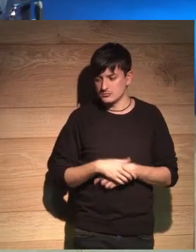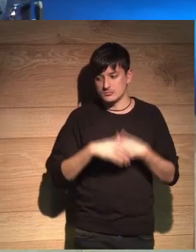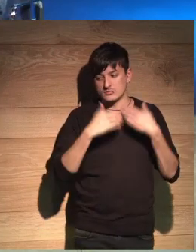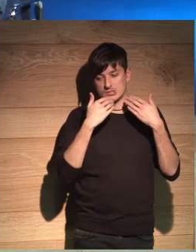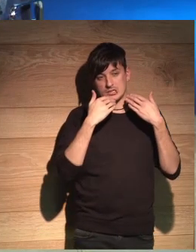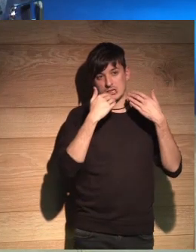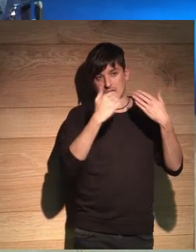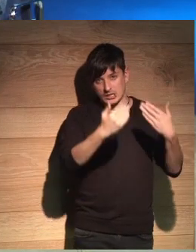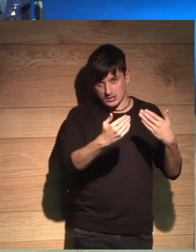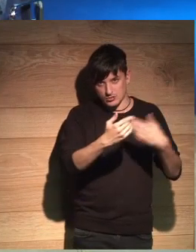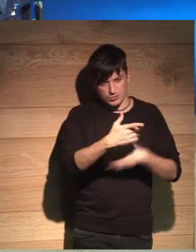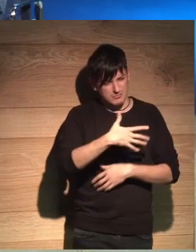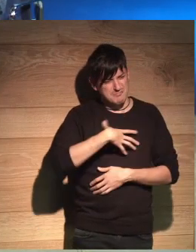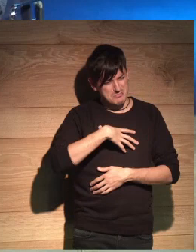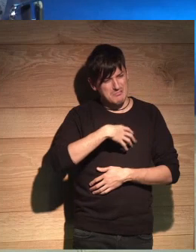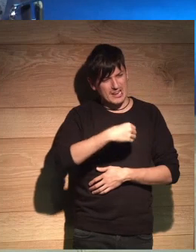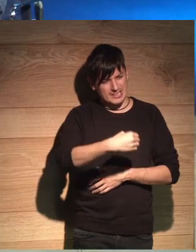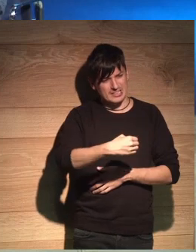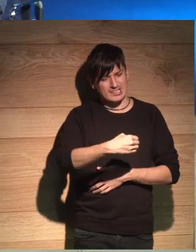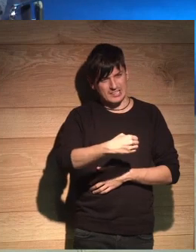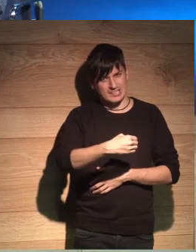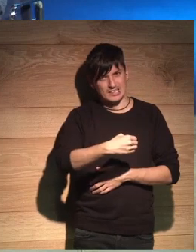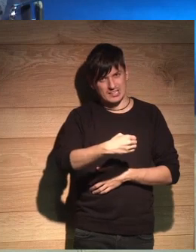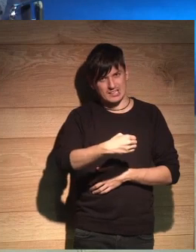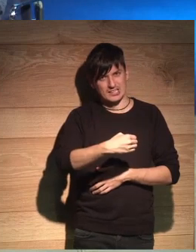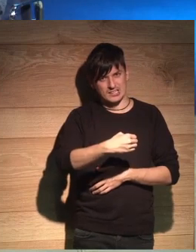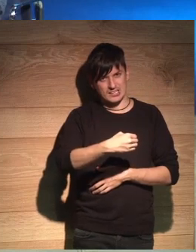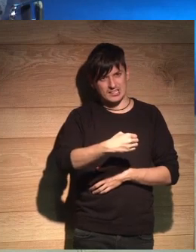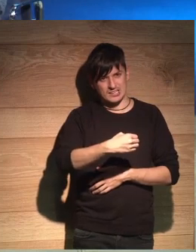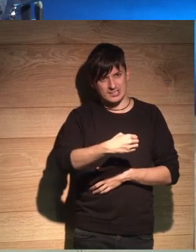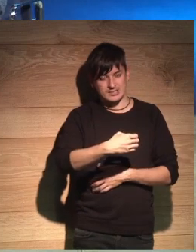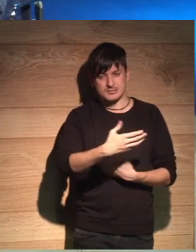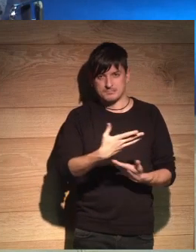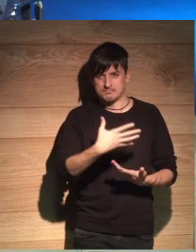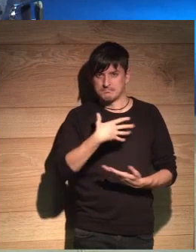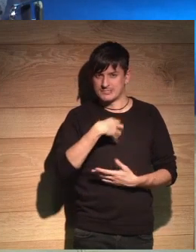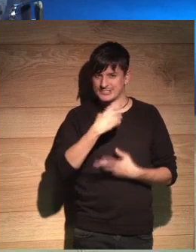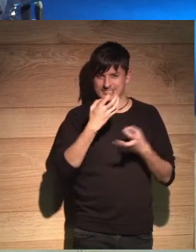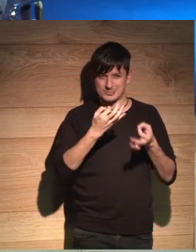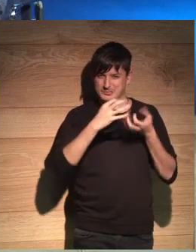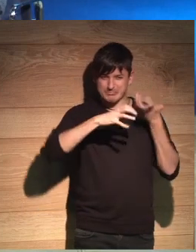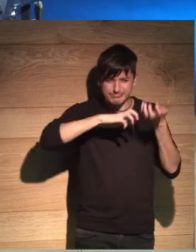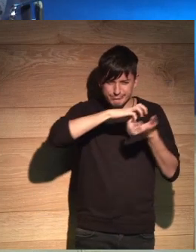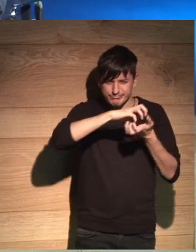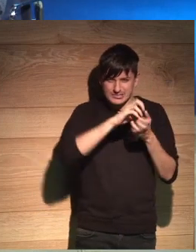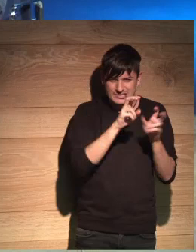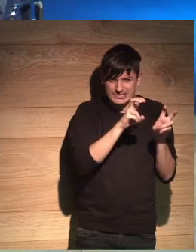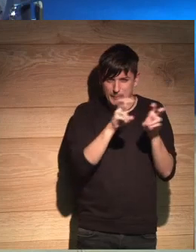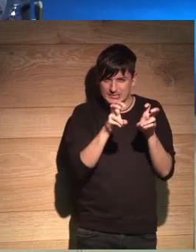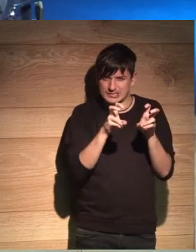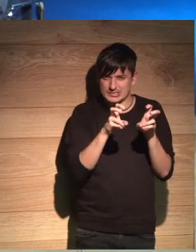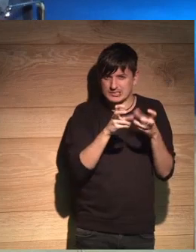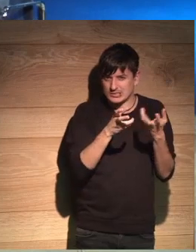Gracias, José. Tú eres un valiente que te metes en charcos y que te metes en temas en los cuales quizá